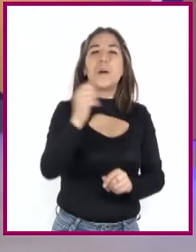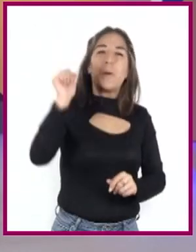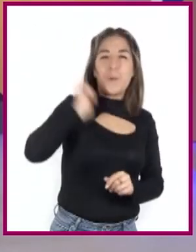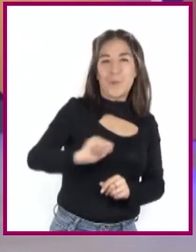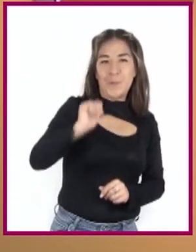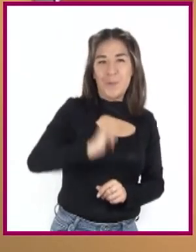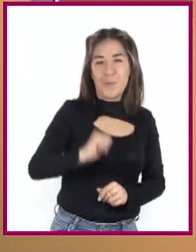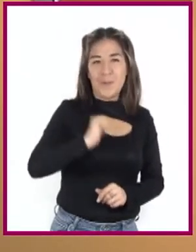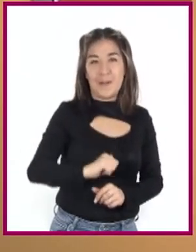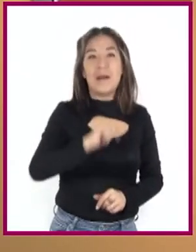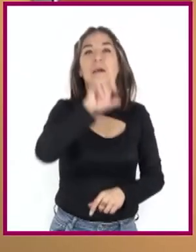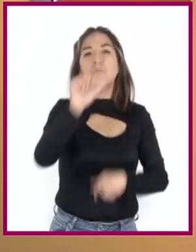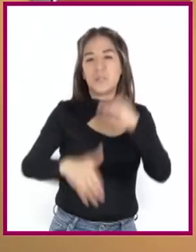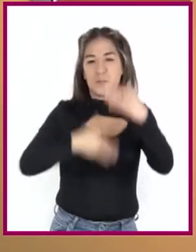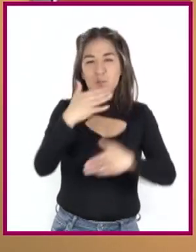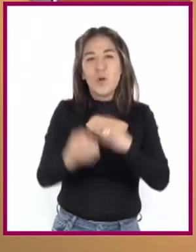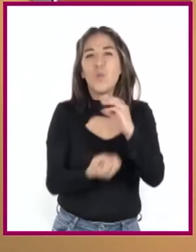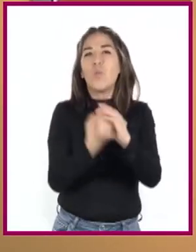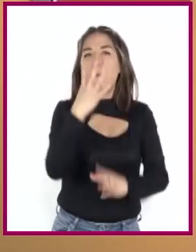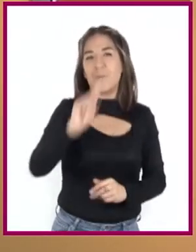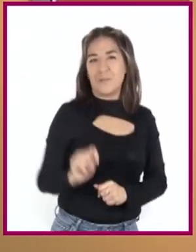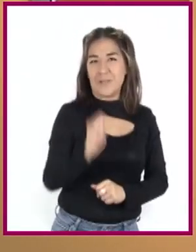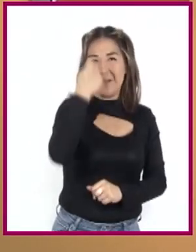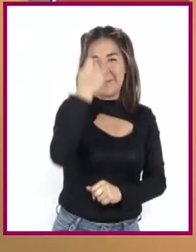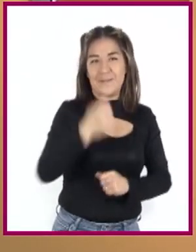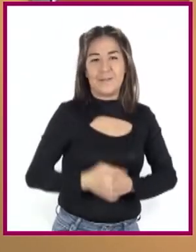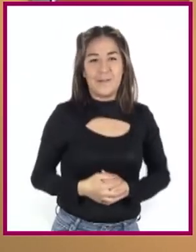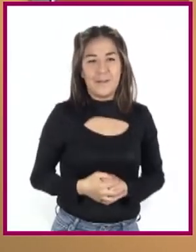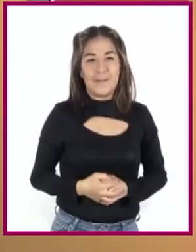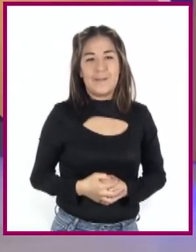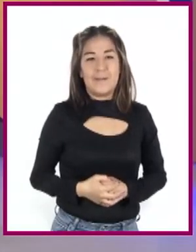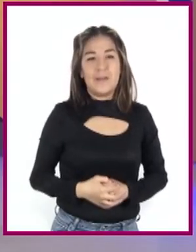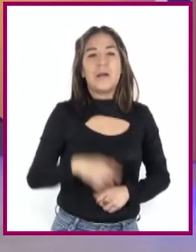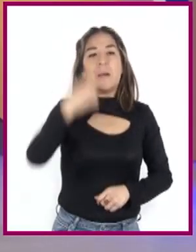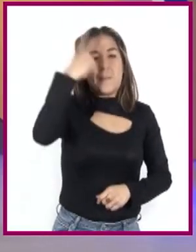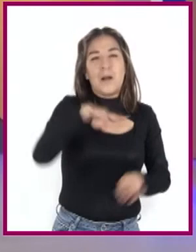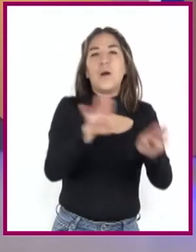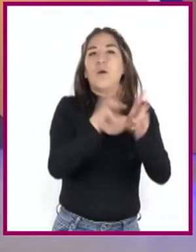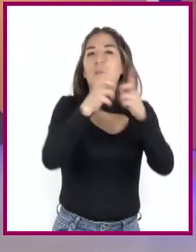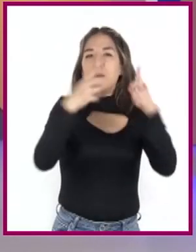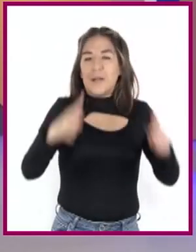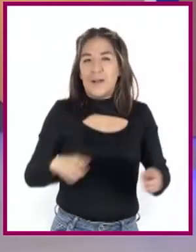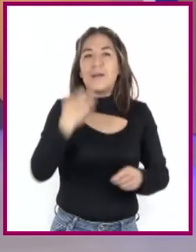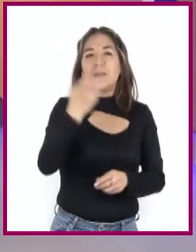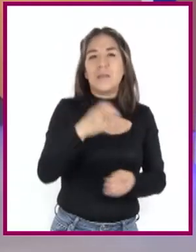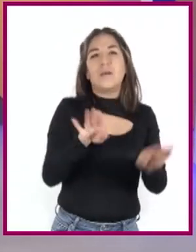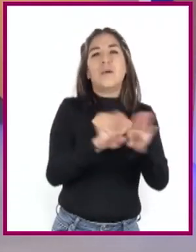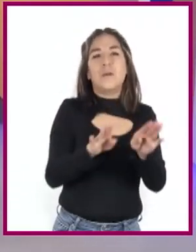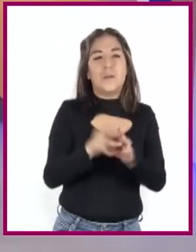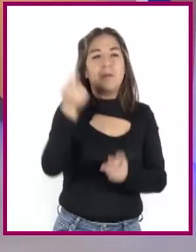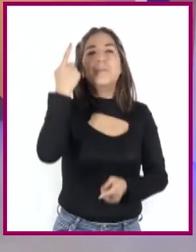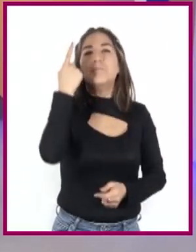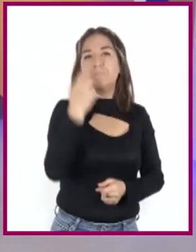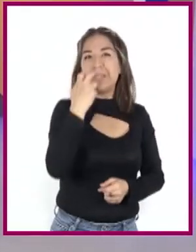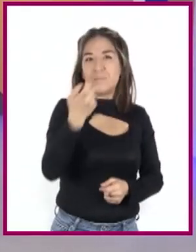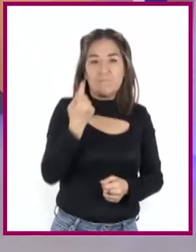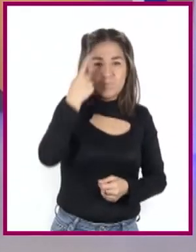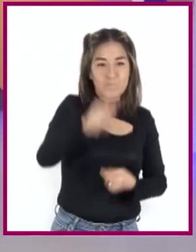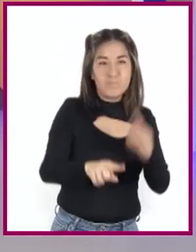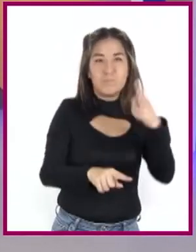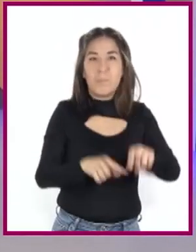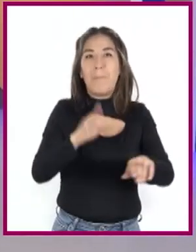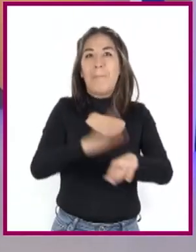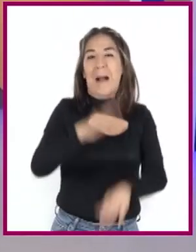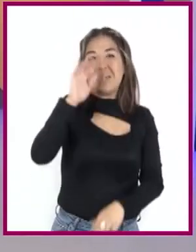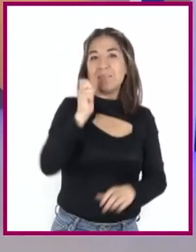a componentes y tecnologías digitales. Con el desarrollo de los ordenadores y la demanda de una